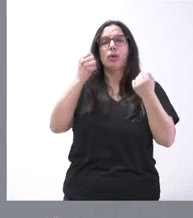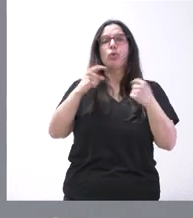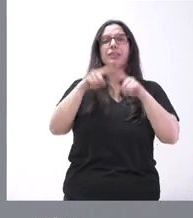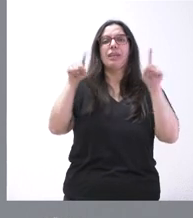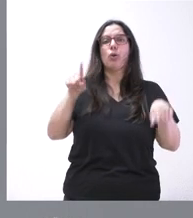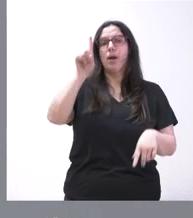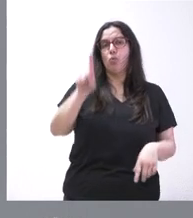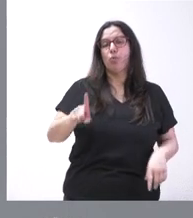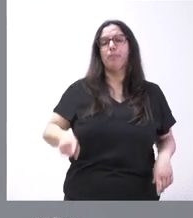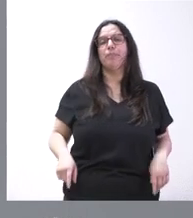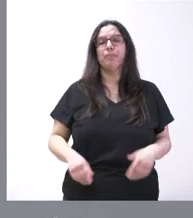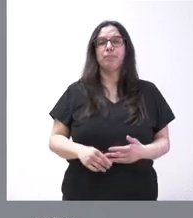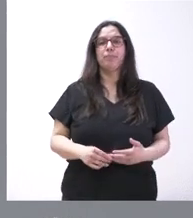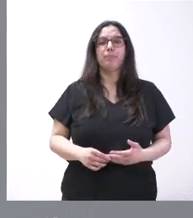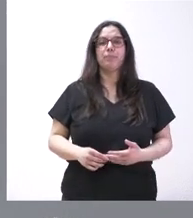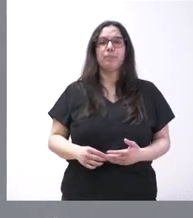1.